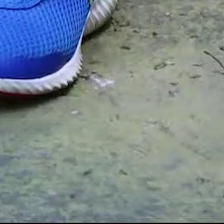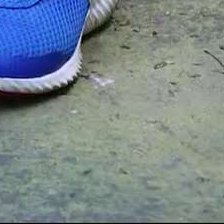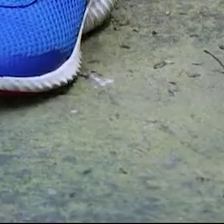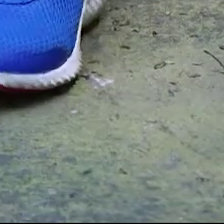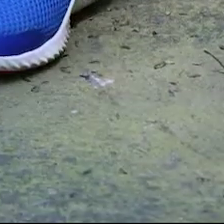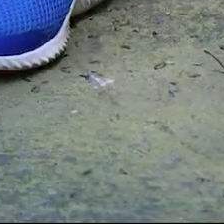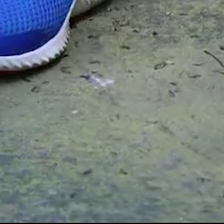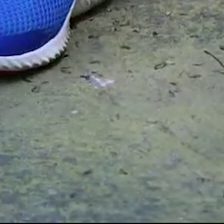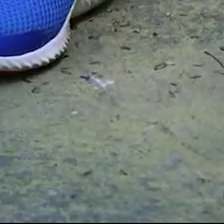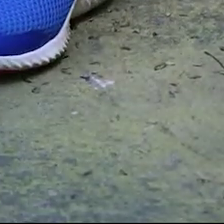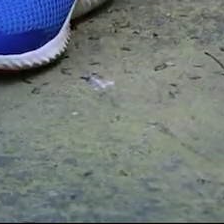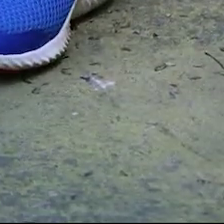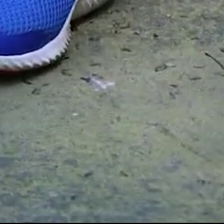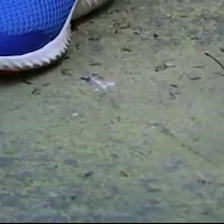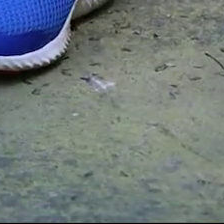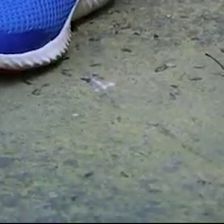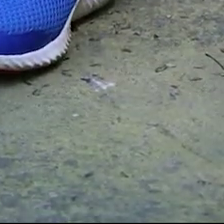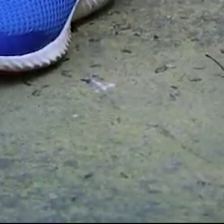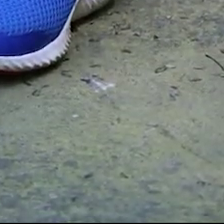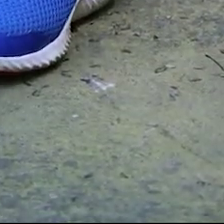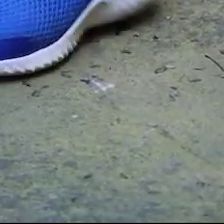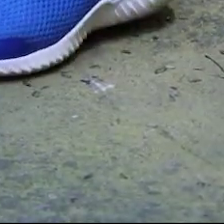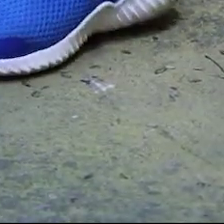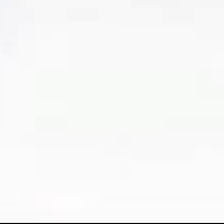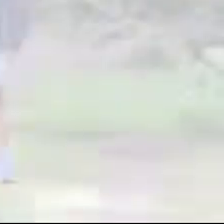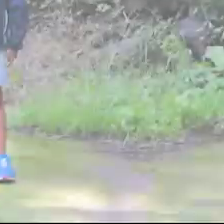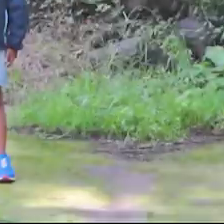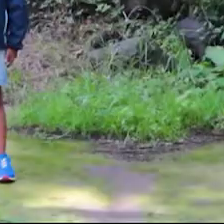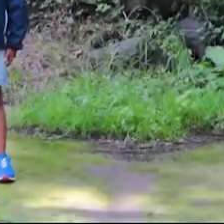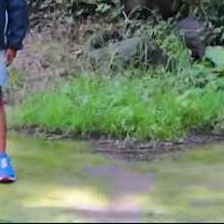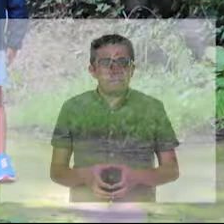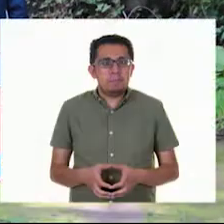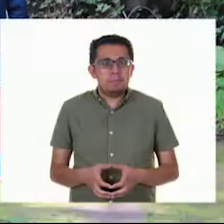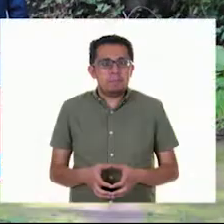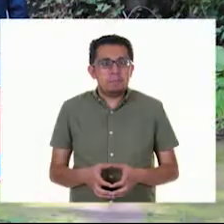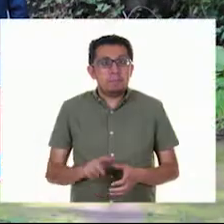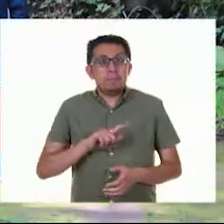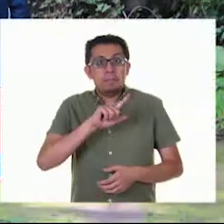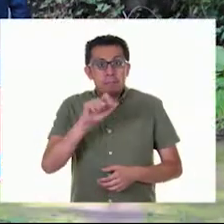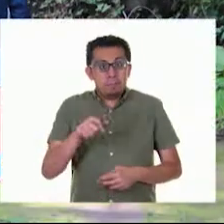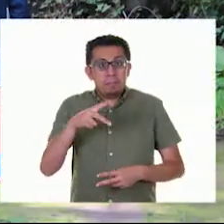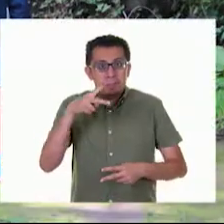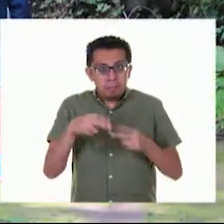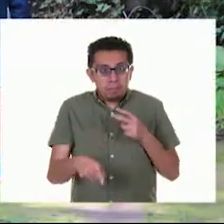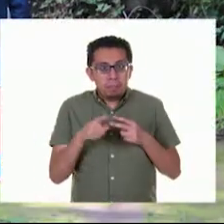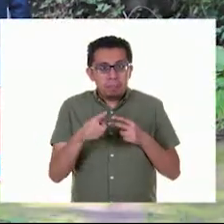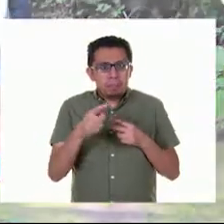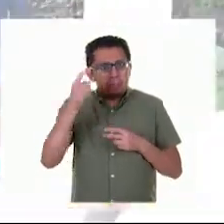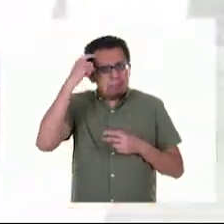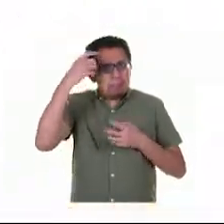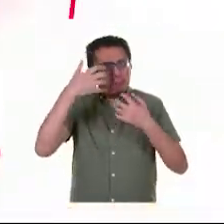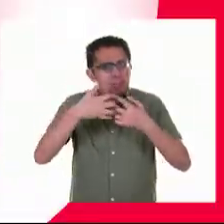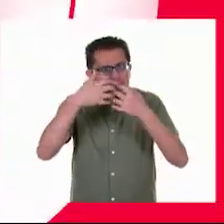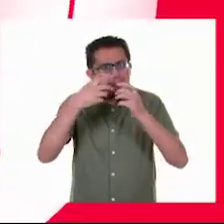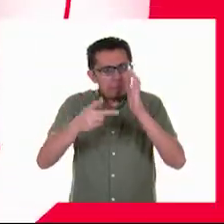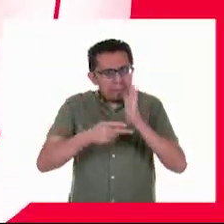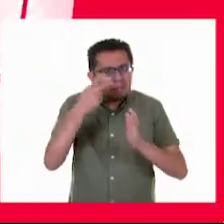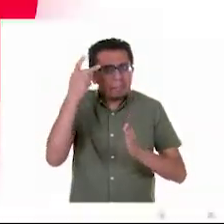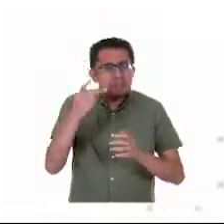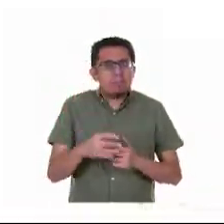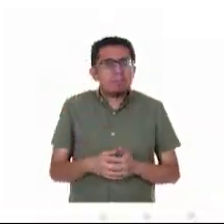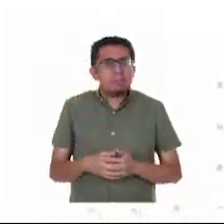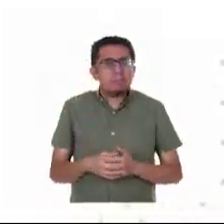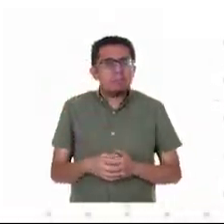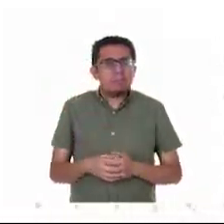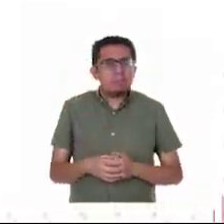tener siempre la posición de los pies, de las puntas hacia adentro. Y después de cada pausa, activa tu mente.